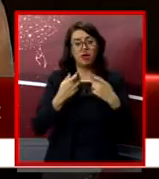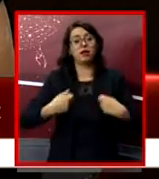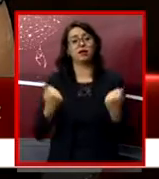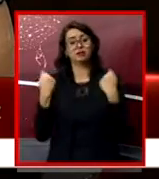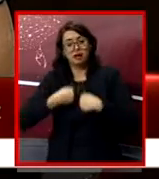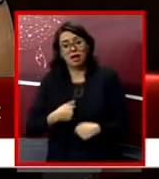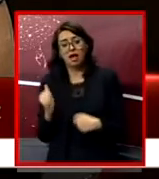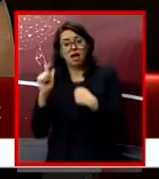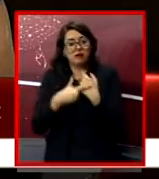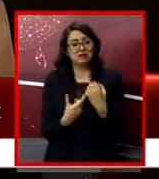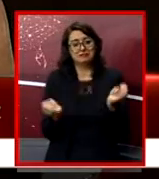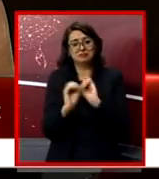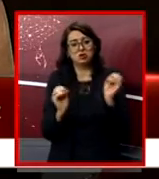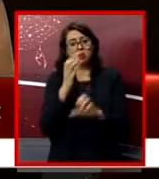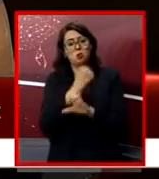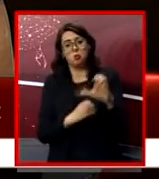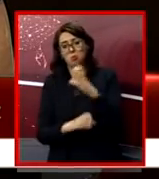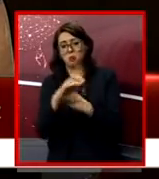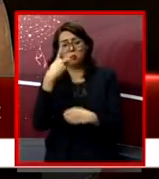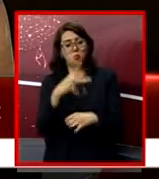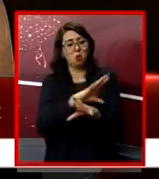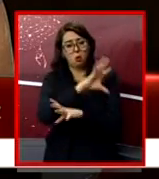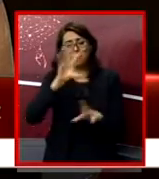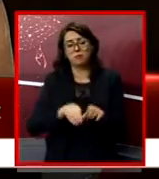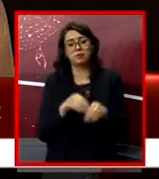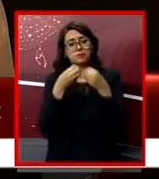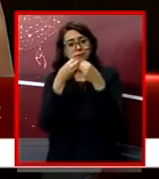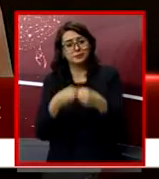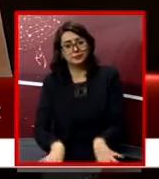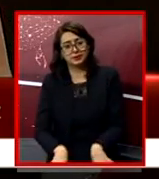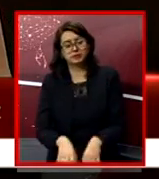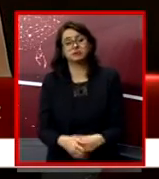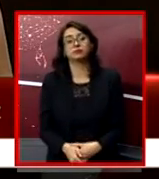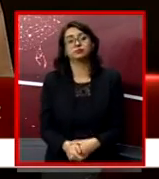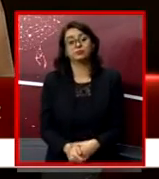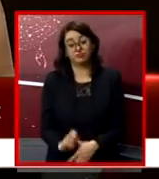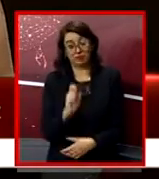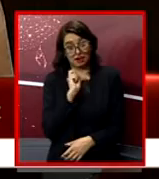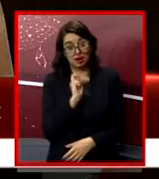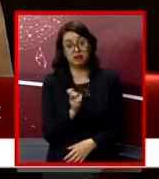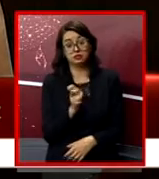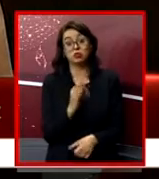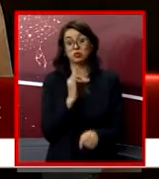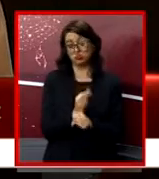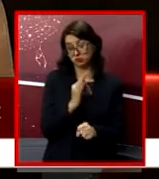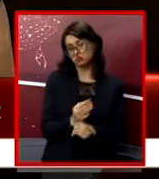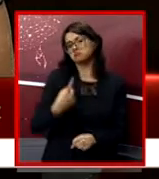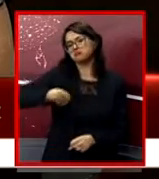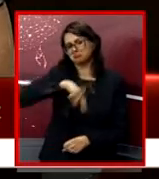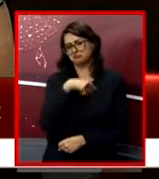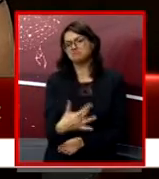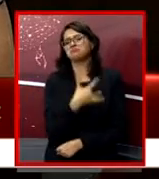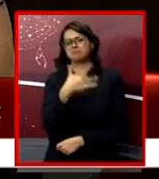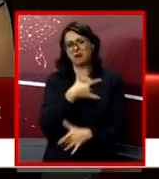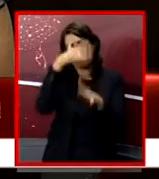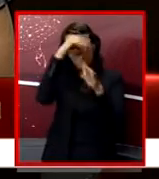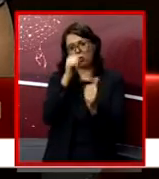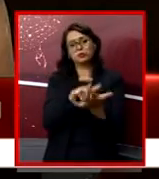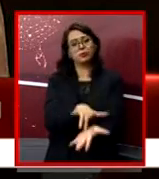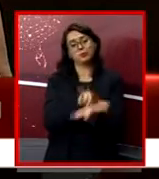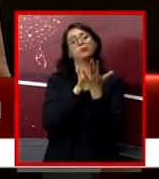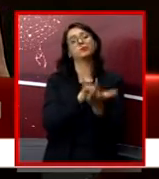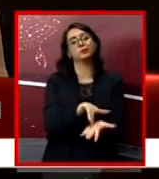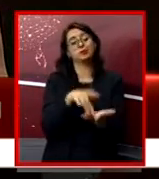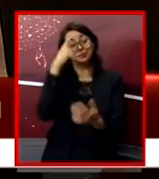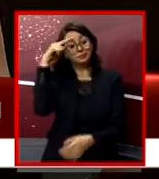o han perdido todo lo que tenían. Es por eso que apoyamos este acuerdo que